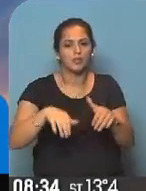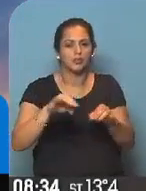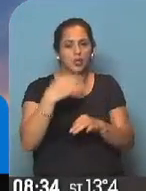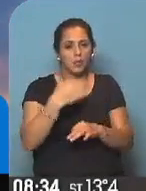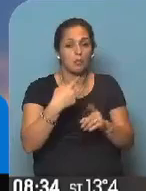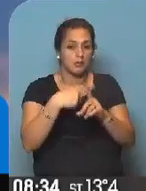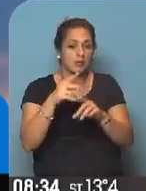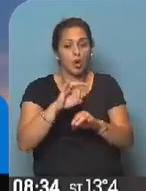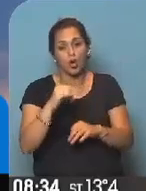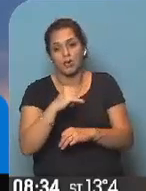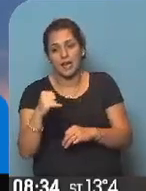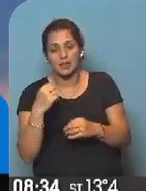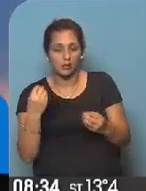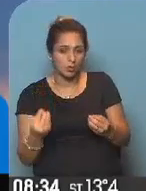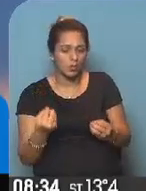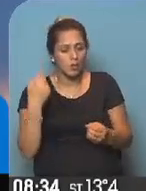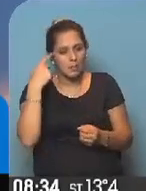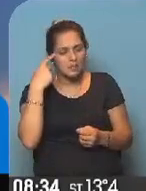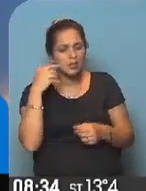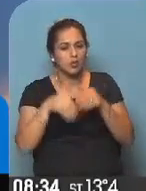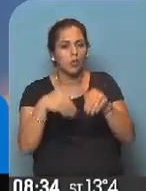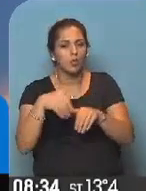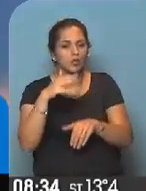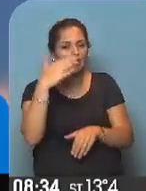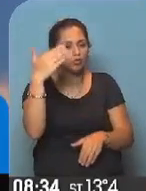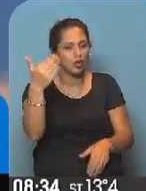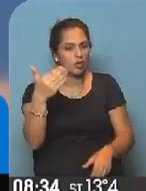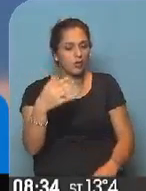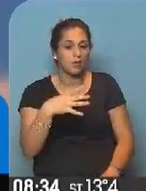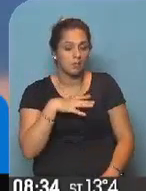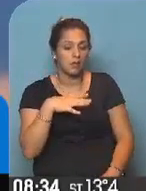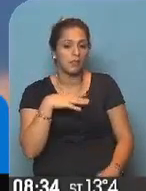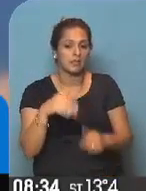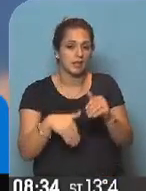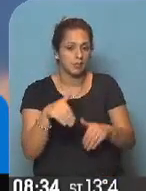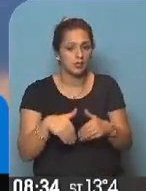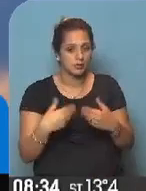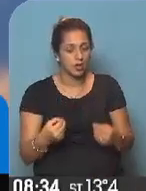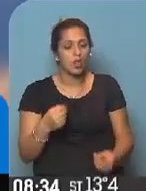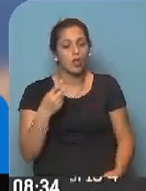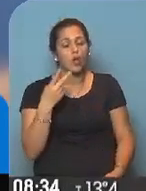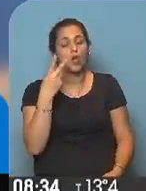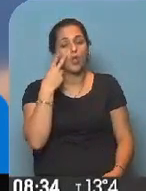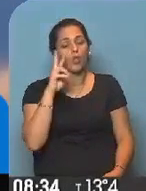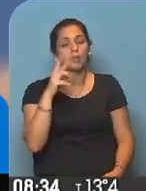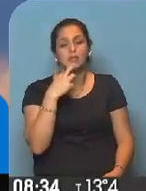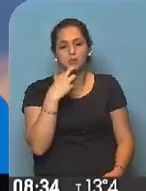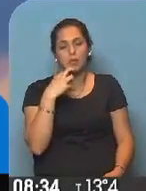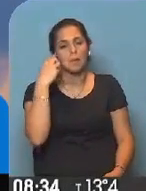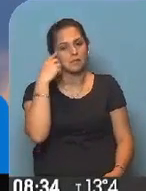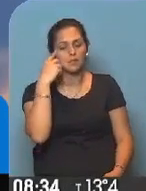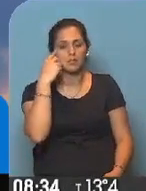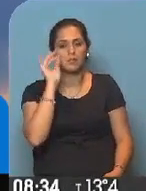o malas pensando en un calendario electoral pero falta mucho para las elecciones y el calendario del año 2019 pensando en